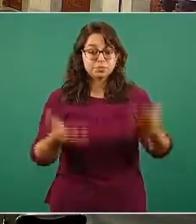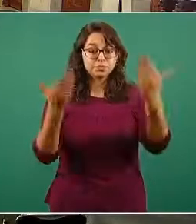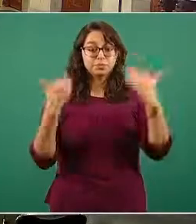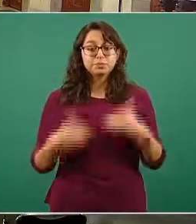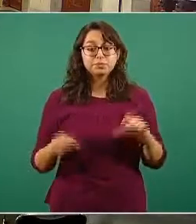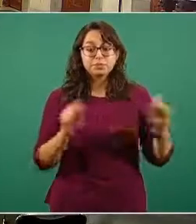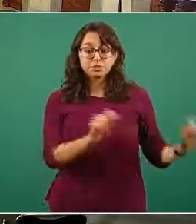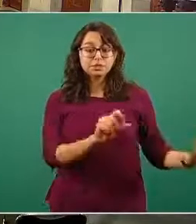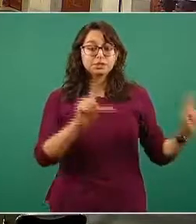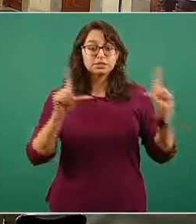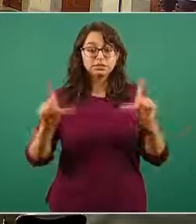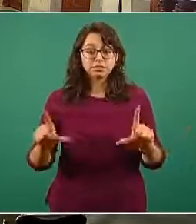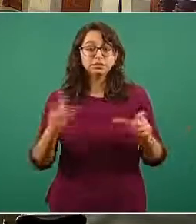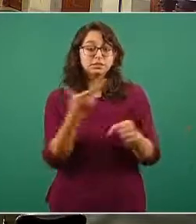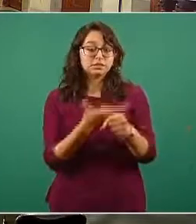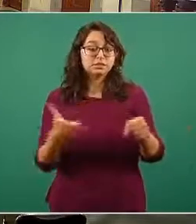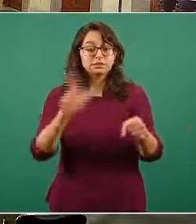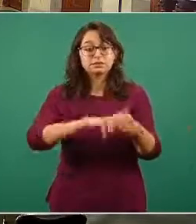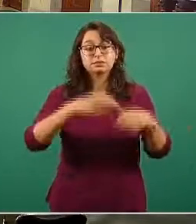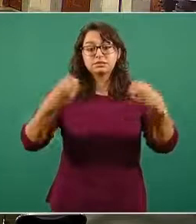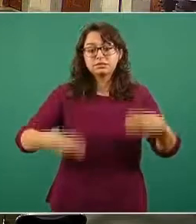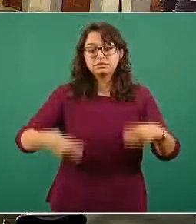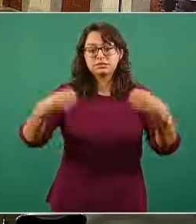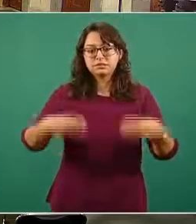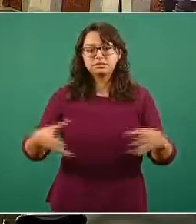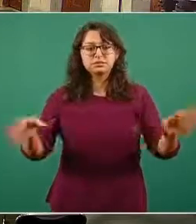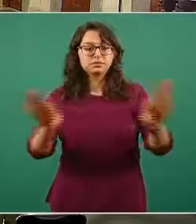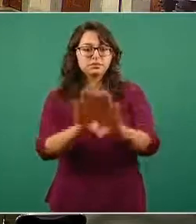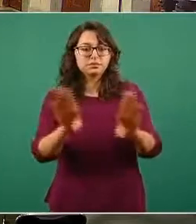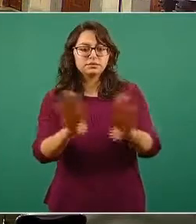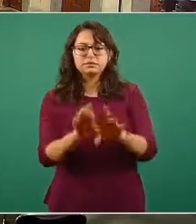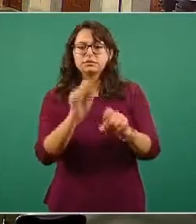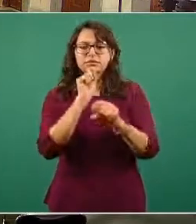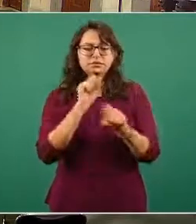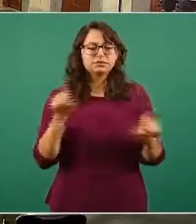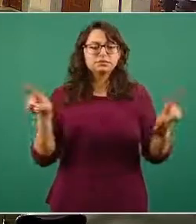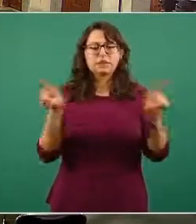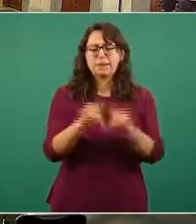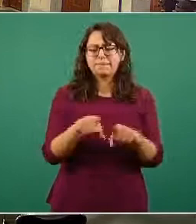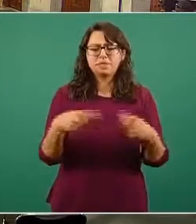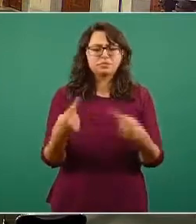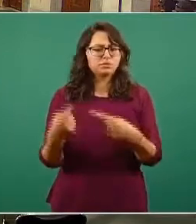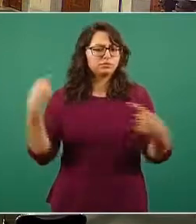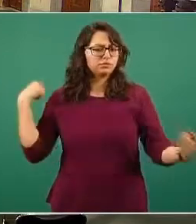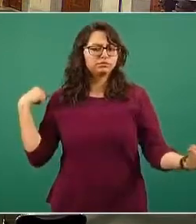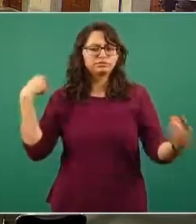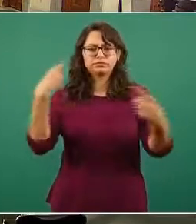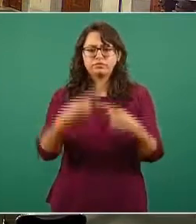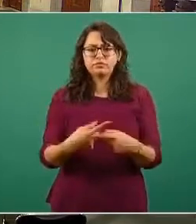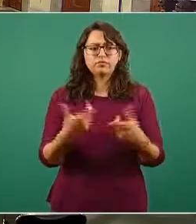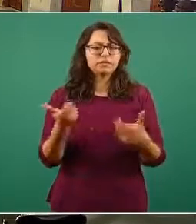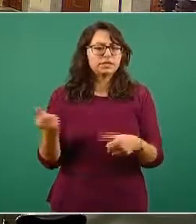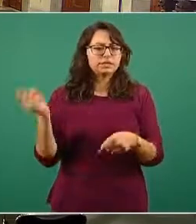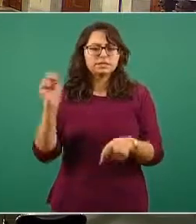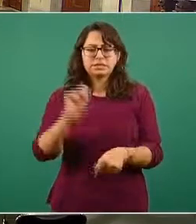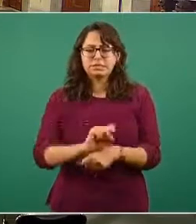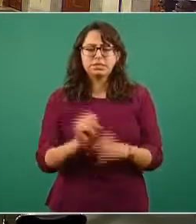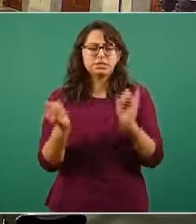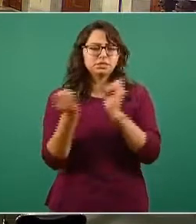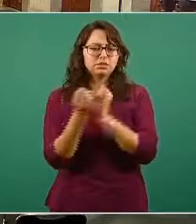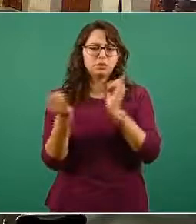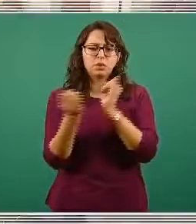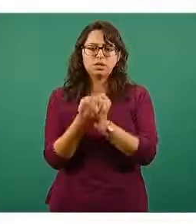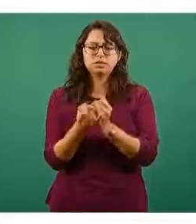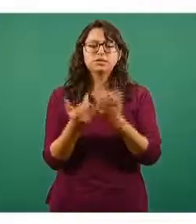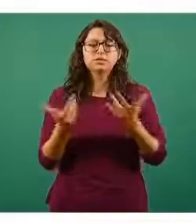la ocupación hospitalaria. También ha estado muy estable en función de las últimas semanas, un